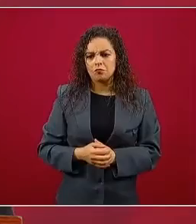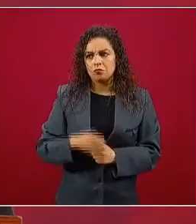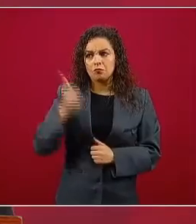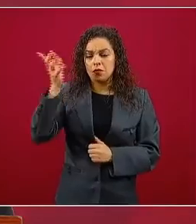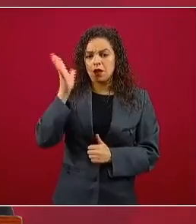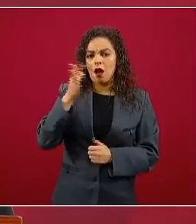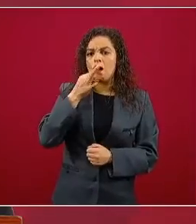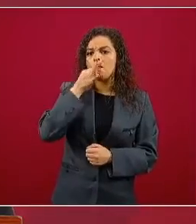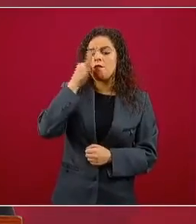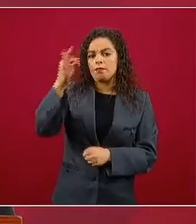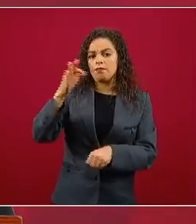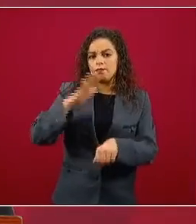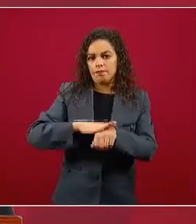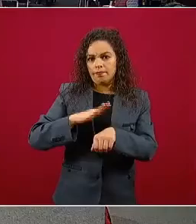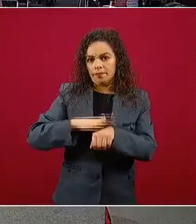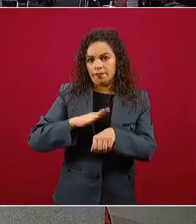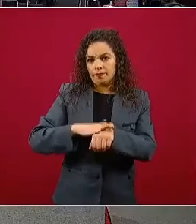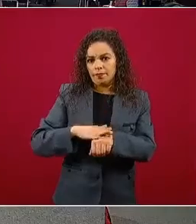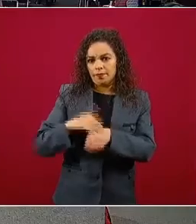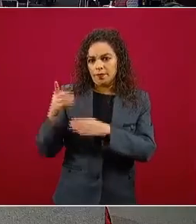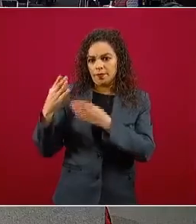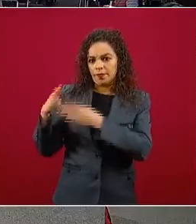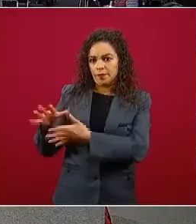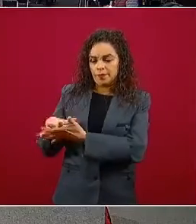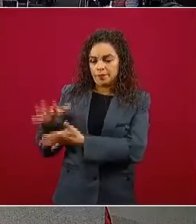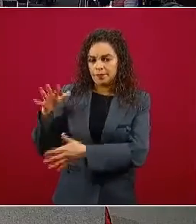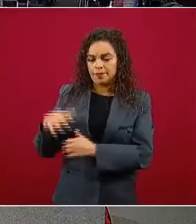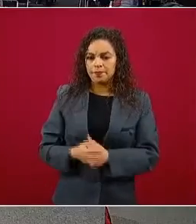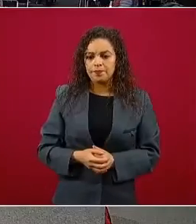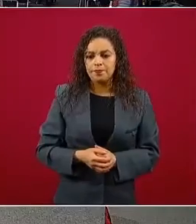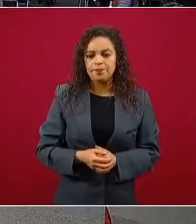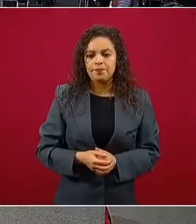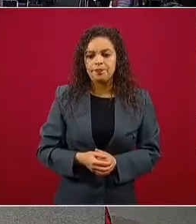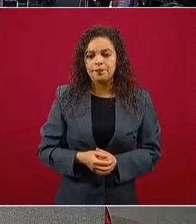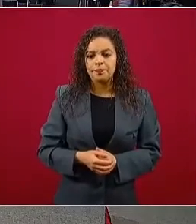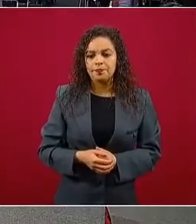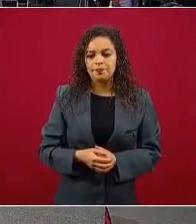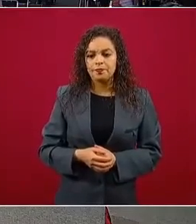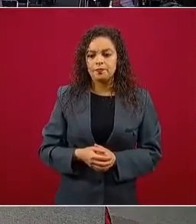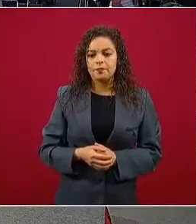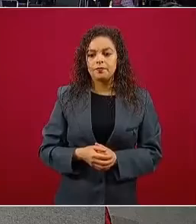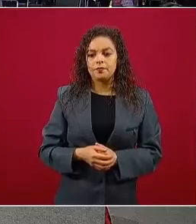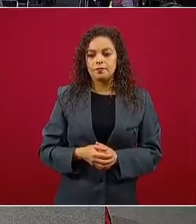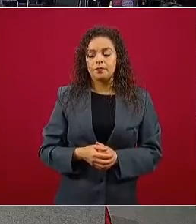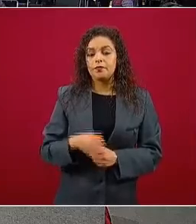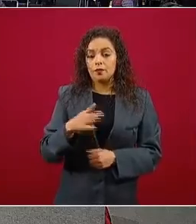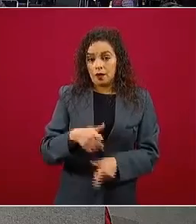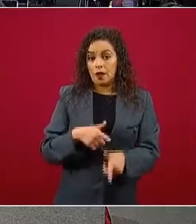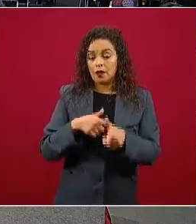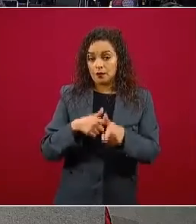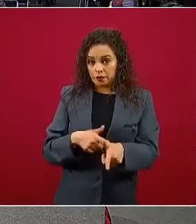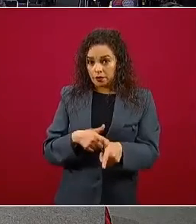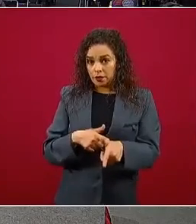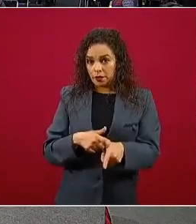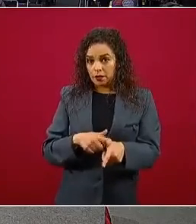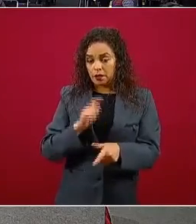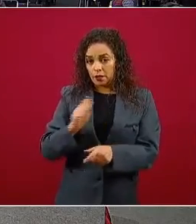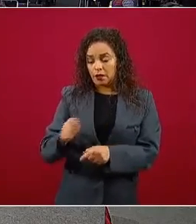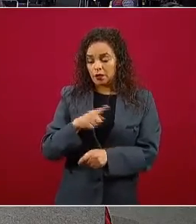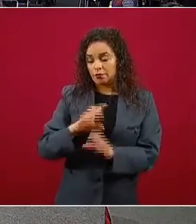notificaron a la bolsa. Sí, entonces el Servicio Nacional de Empleo continúa. Sí, sin problema. Sí.